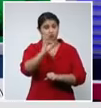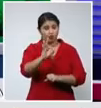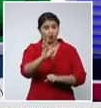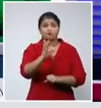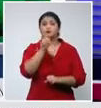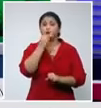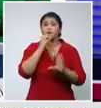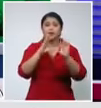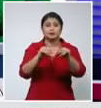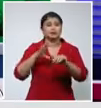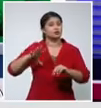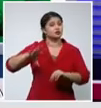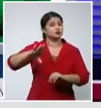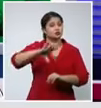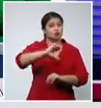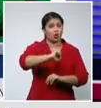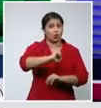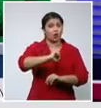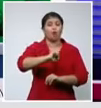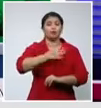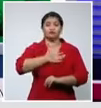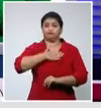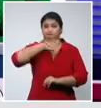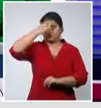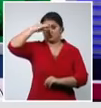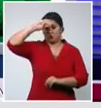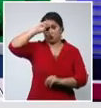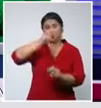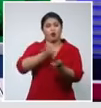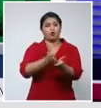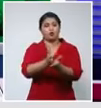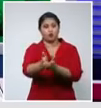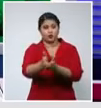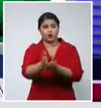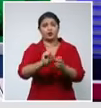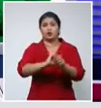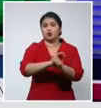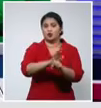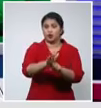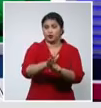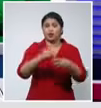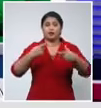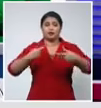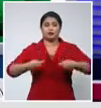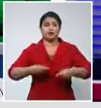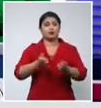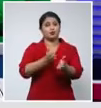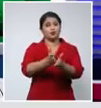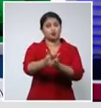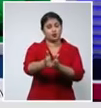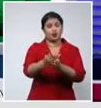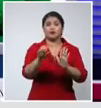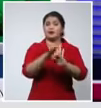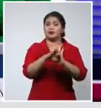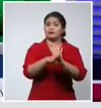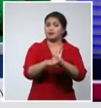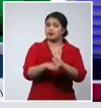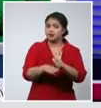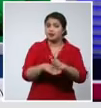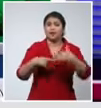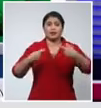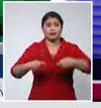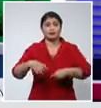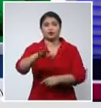Cuba, que tenemos que seguir adoptando medidas, que nuestra población tiene que seguir